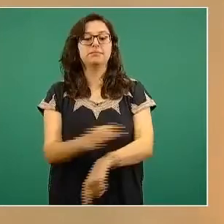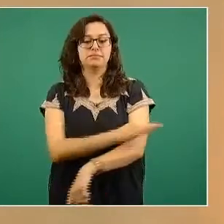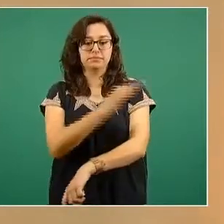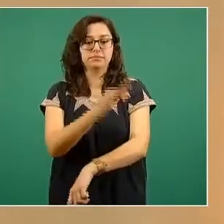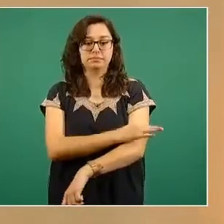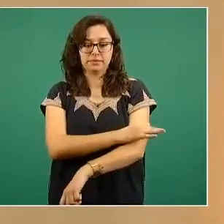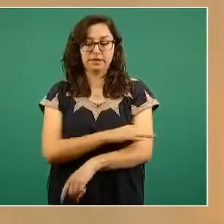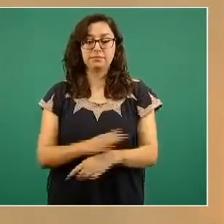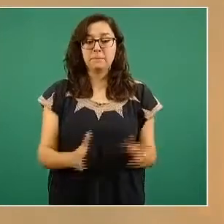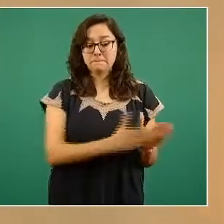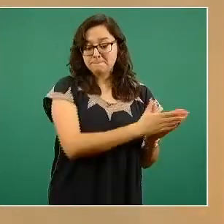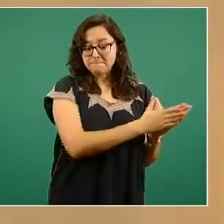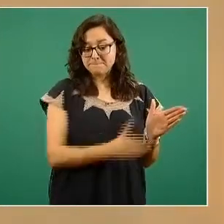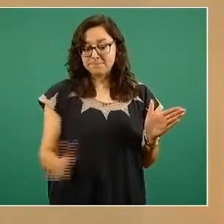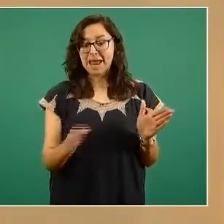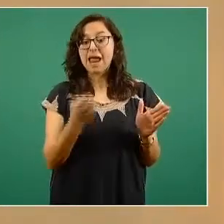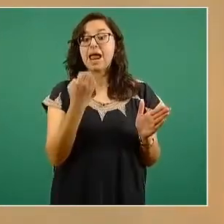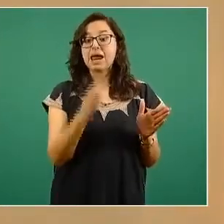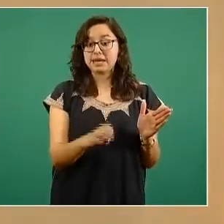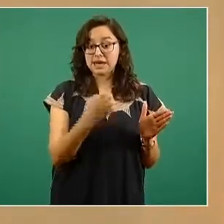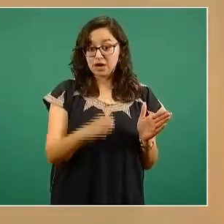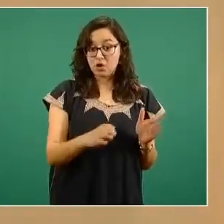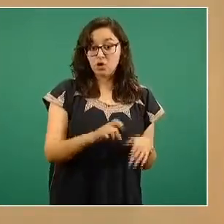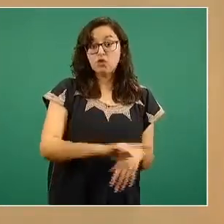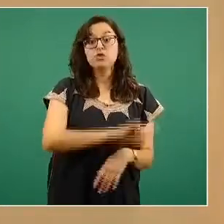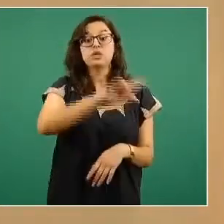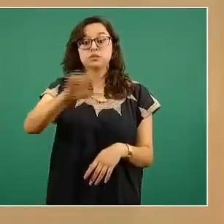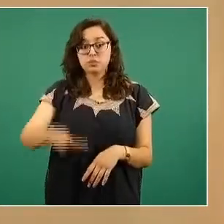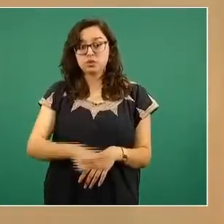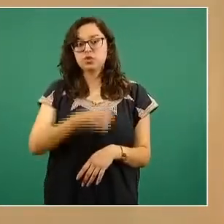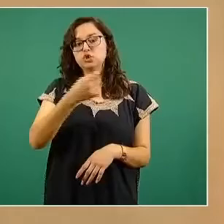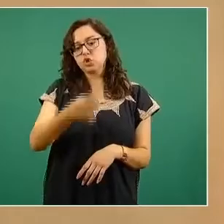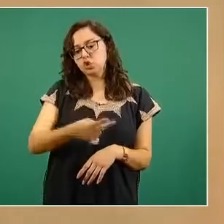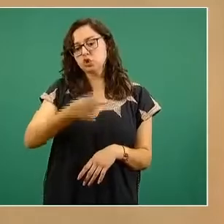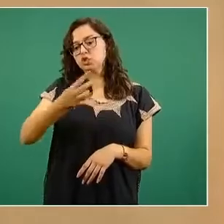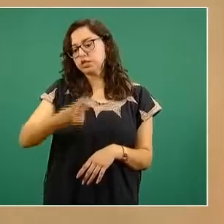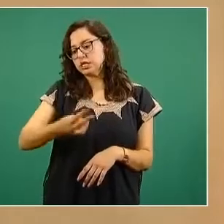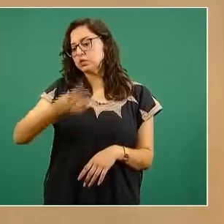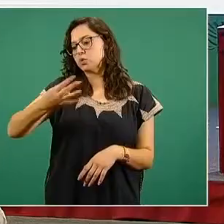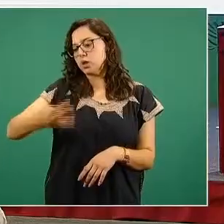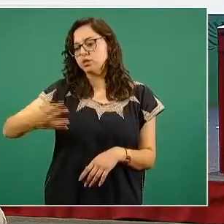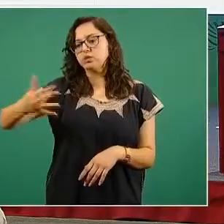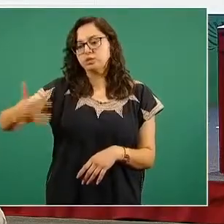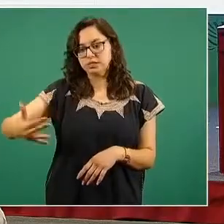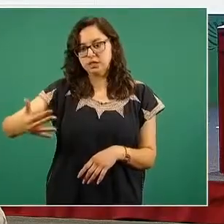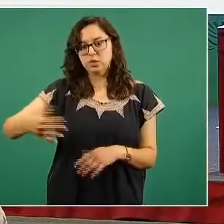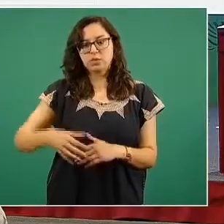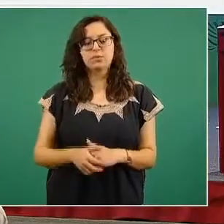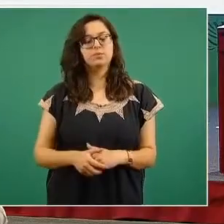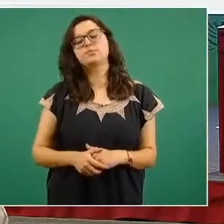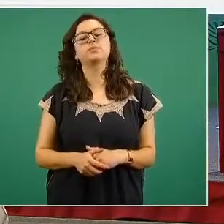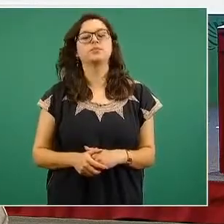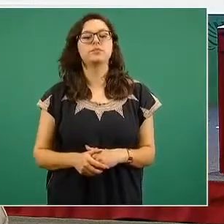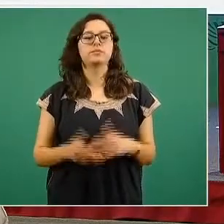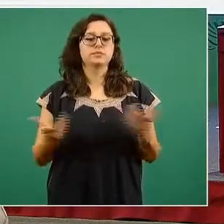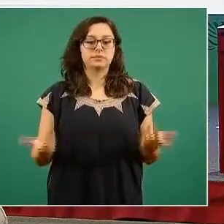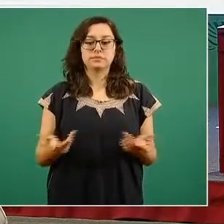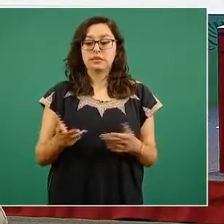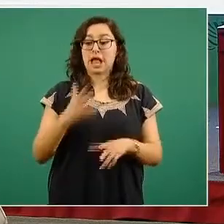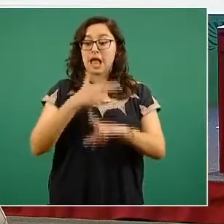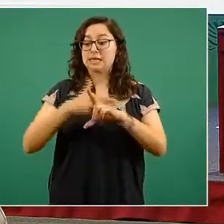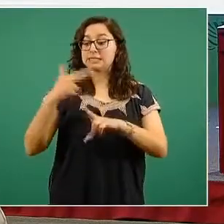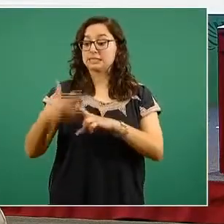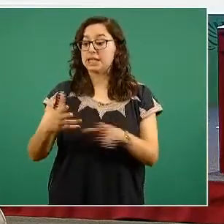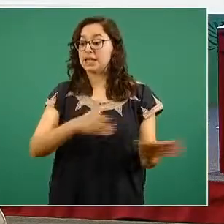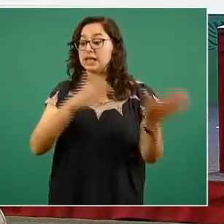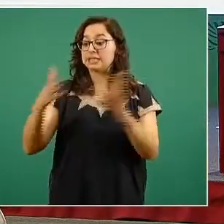etapa 1. Posteriormente vienen las etapas 2, 3, 4 y 5, en donde cubriremos a toda la